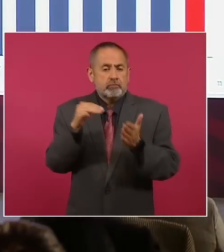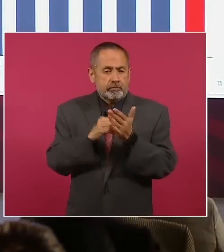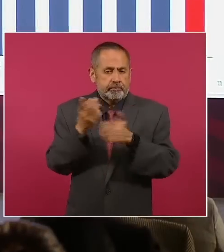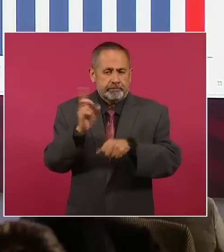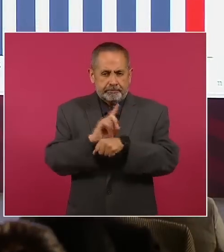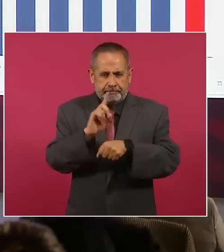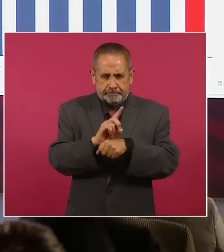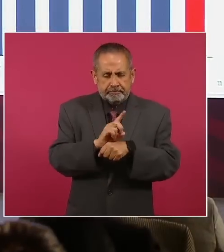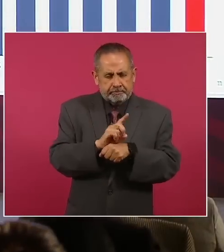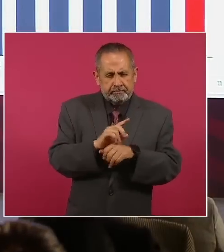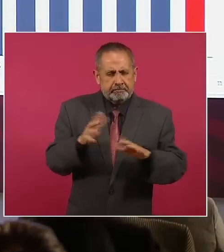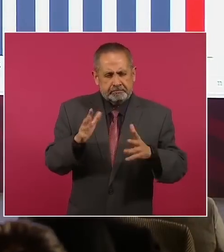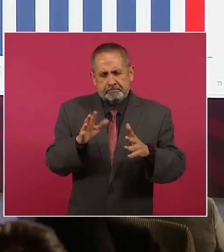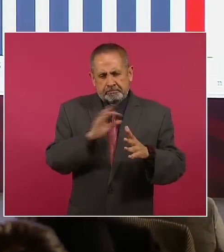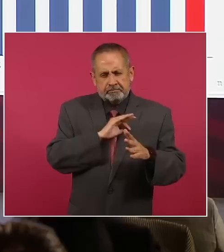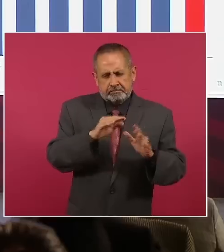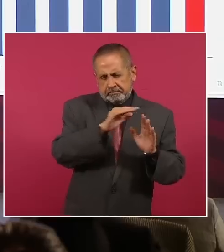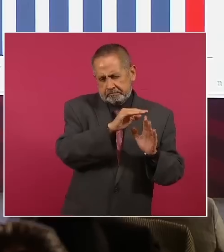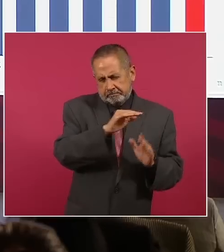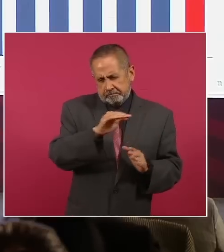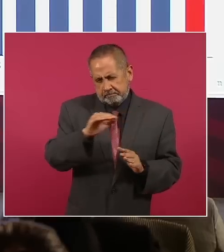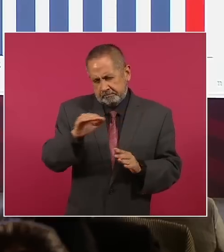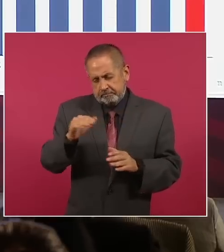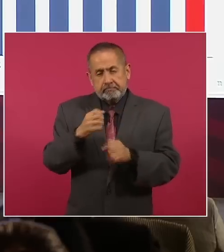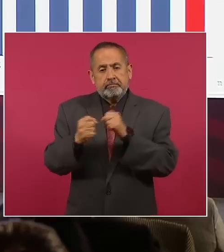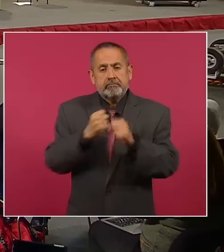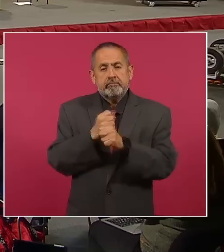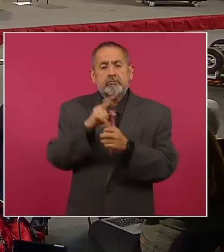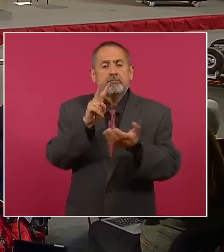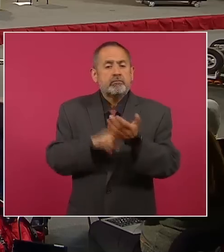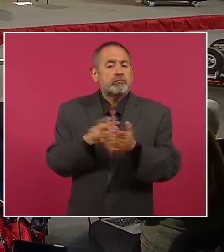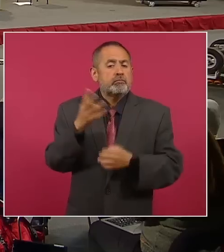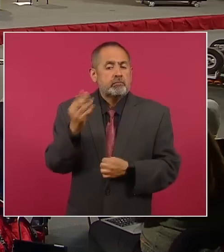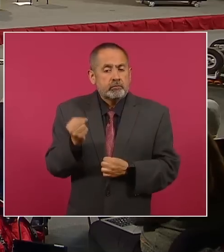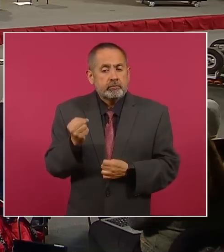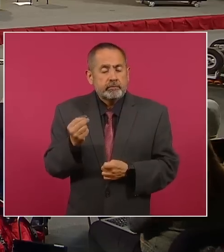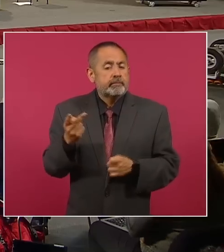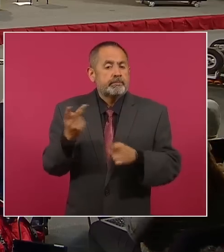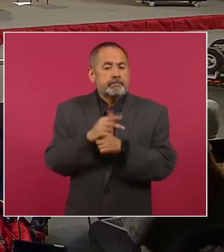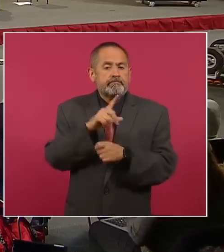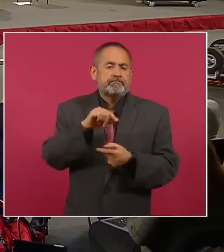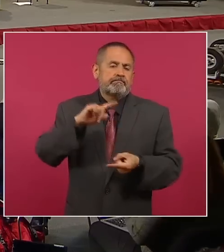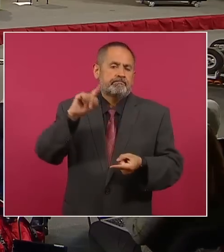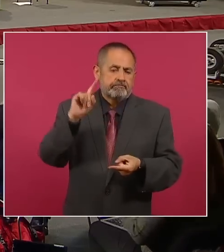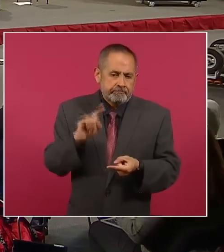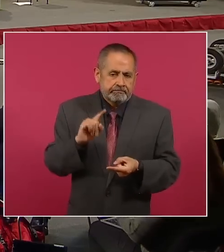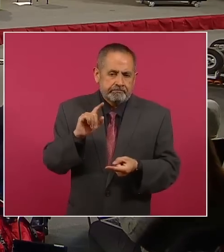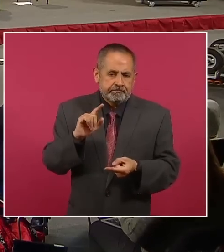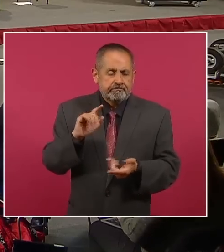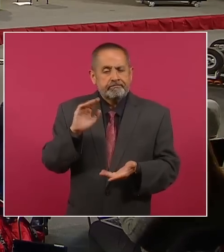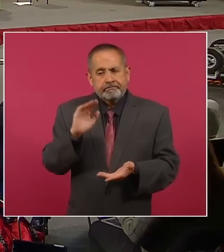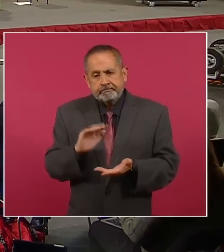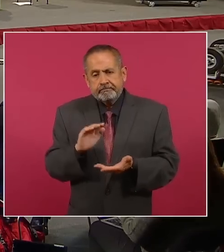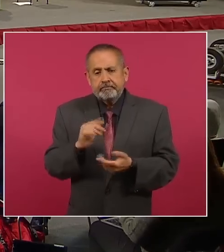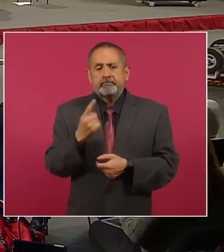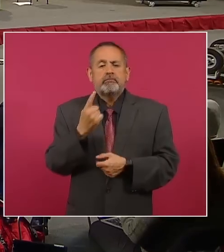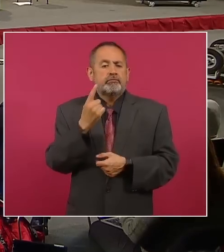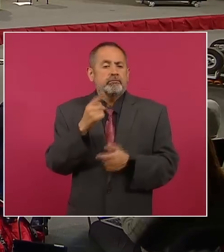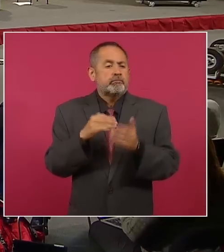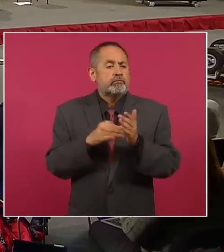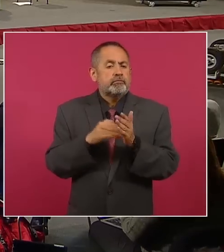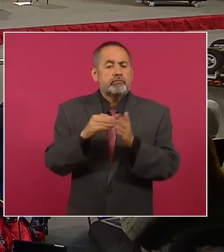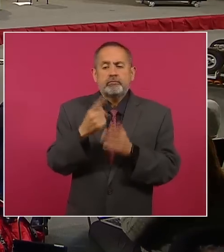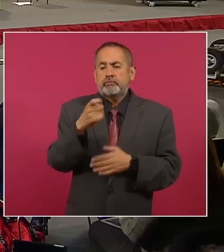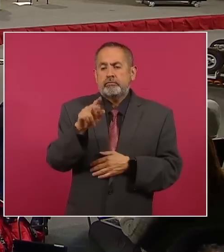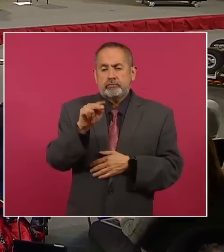se mantuvieron hasta el 2009, donde cayeron a